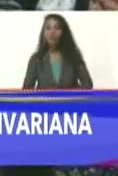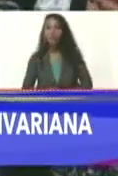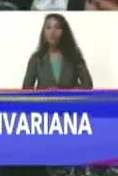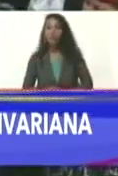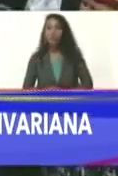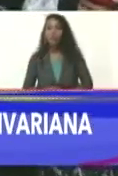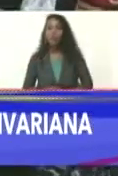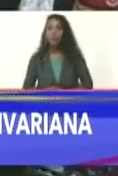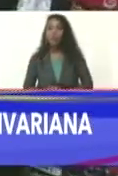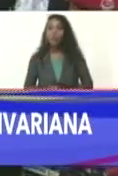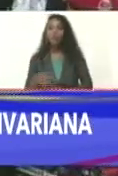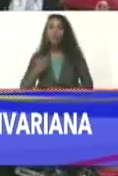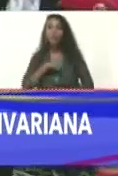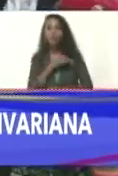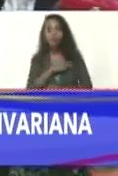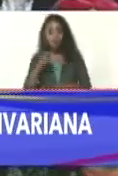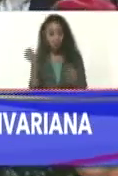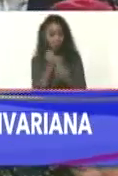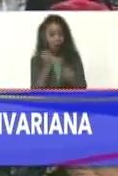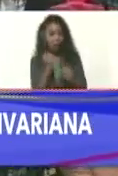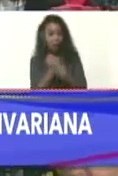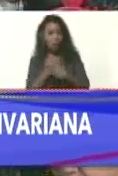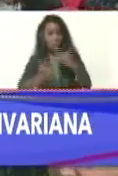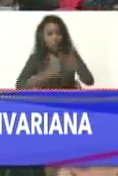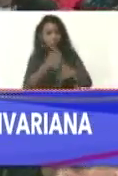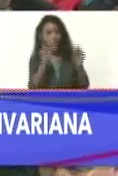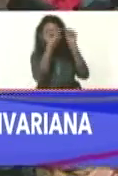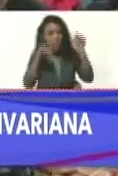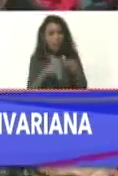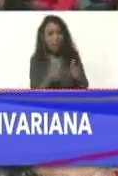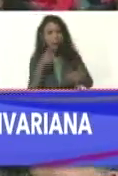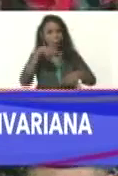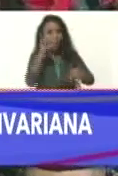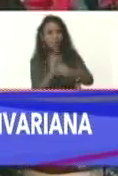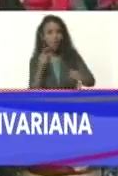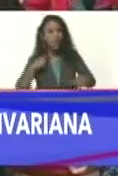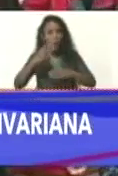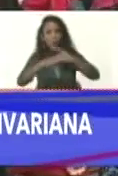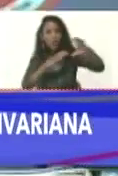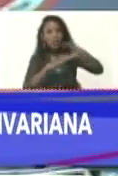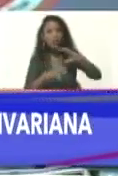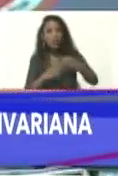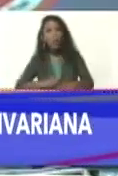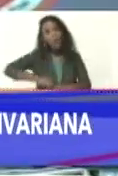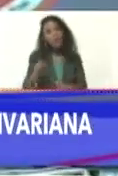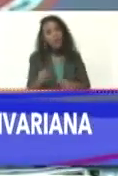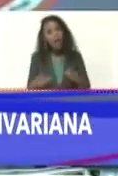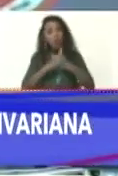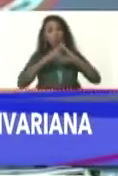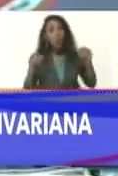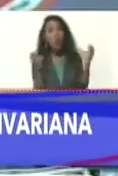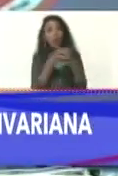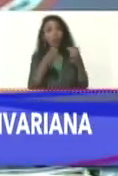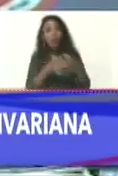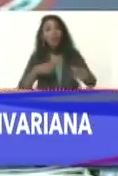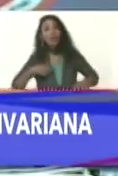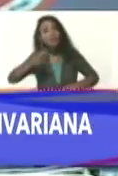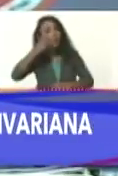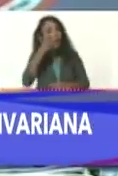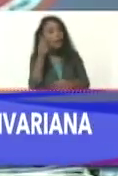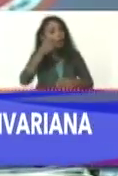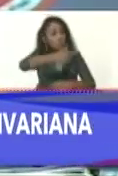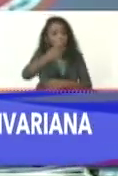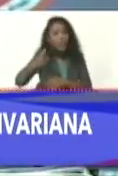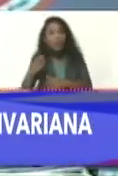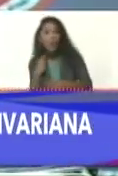comandante, estamos trabajando en un proyecto, un sistema único de comunicación policial para que todos los organismos de seguridad ciudadana